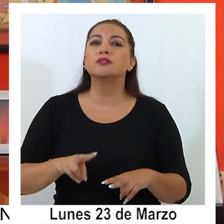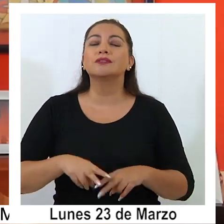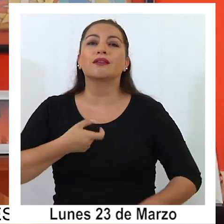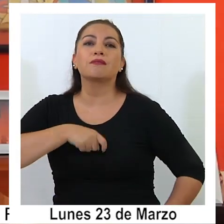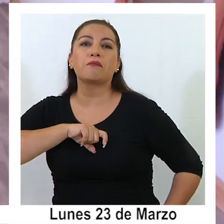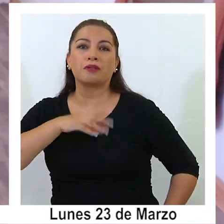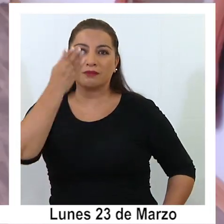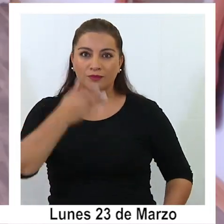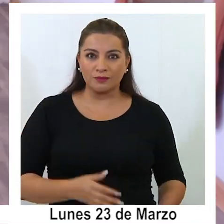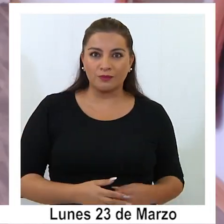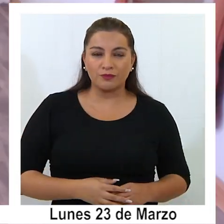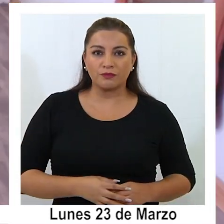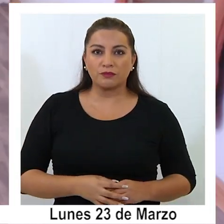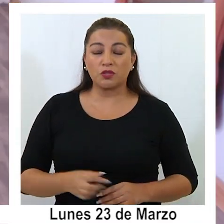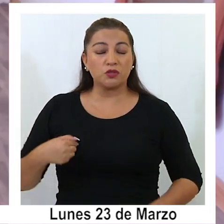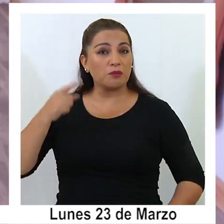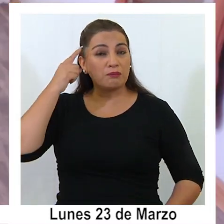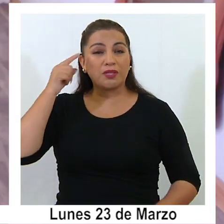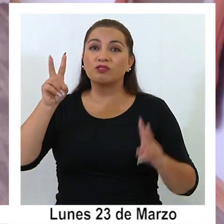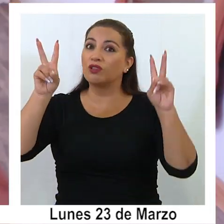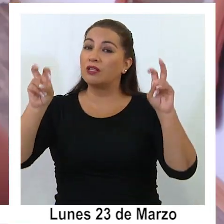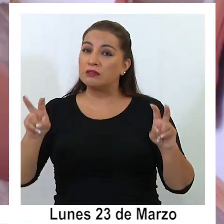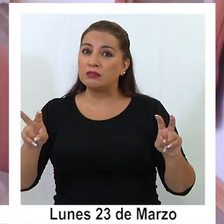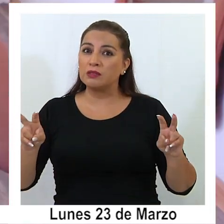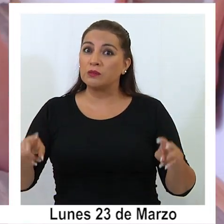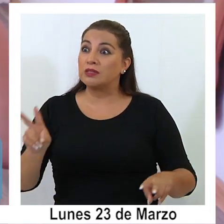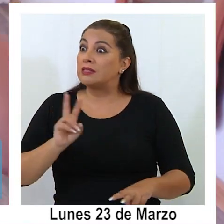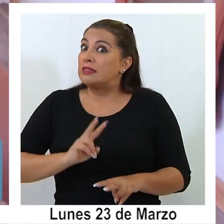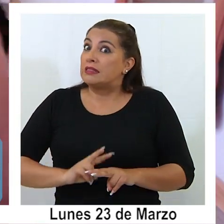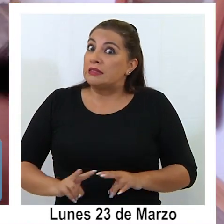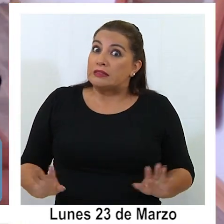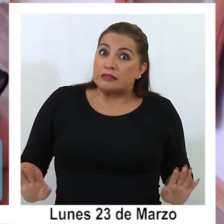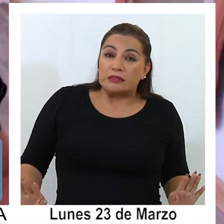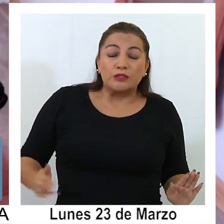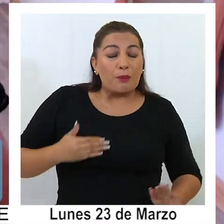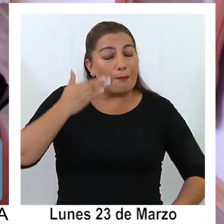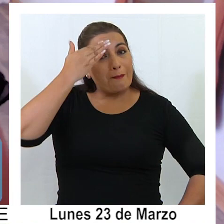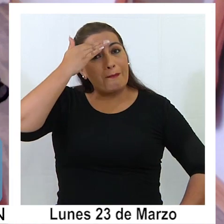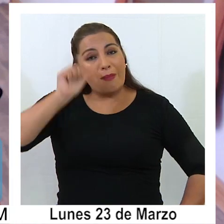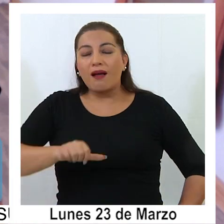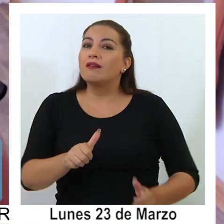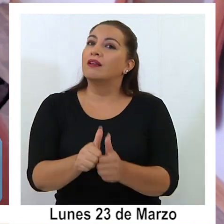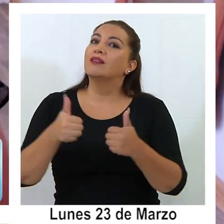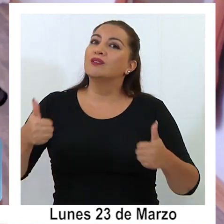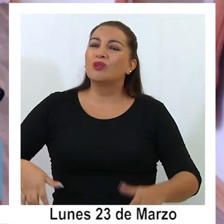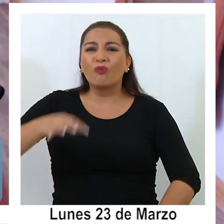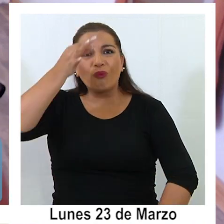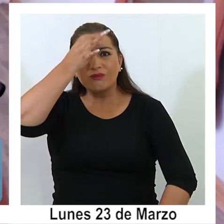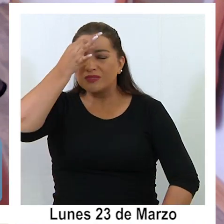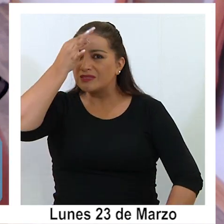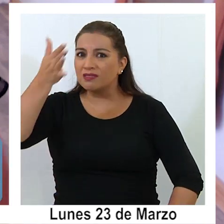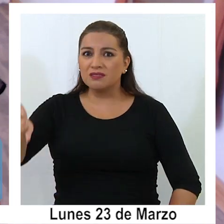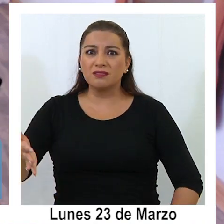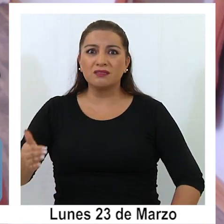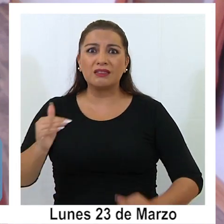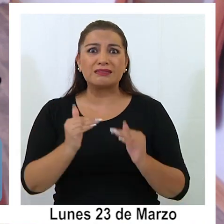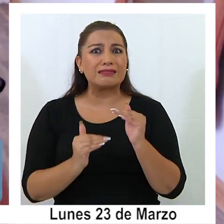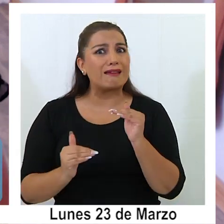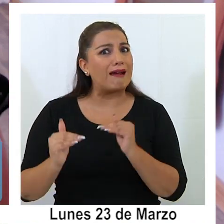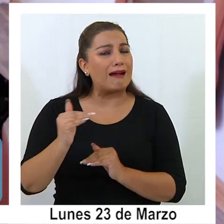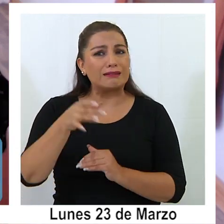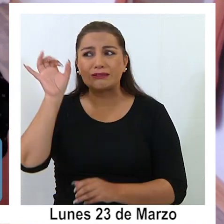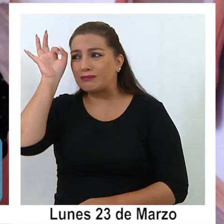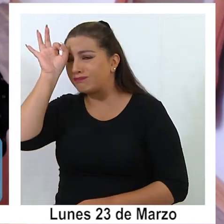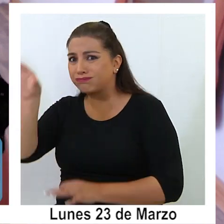en España. Encuentro que el tema se está abordando muy mal por las autoridades. Esta es una enfermedad de alto contagio.